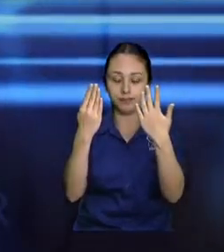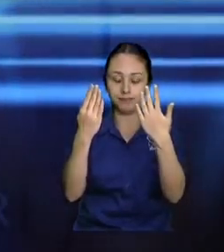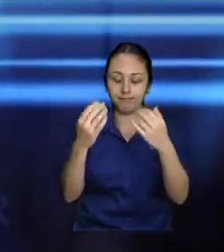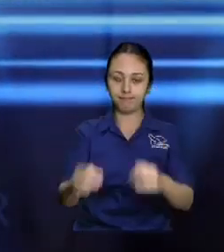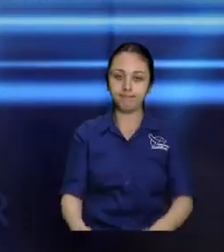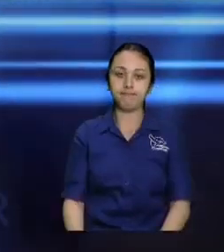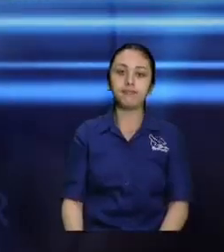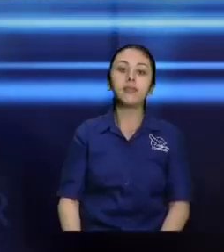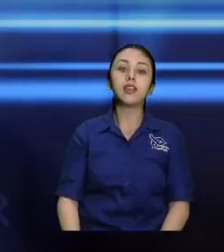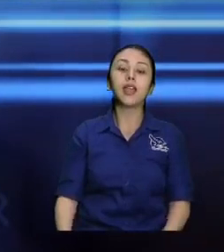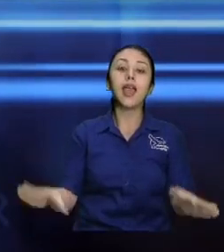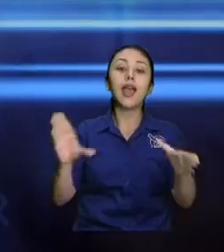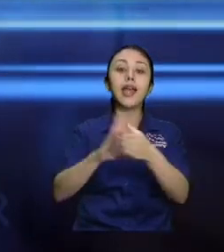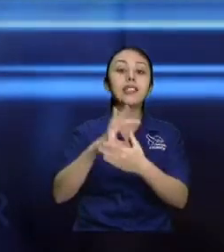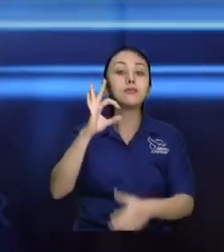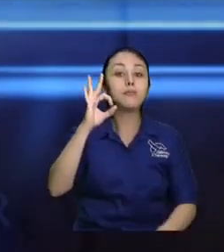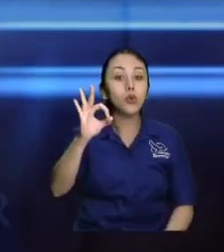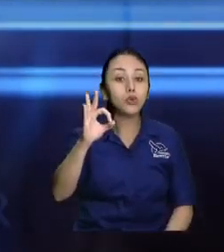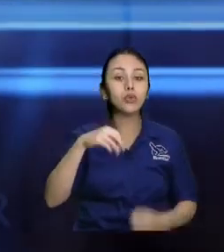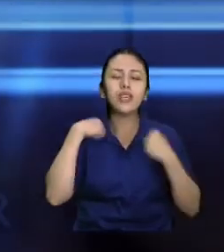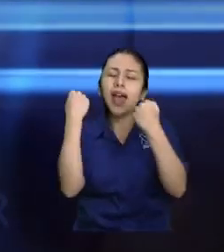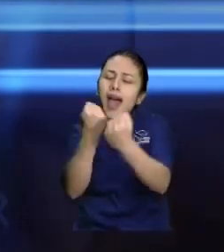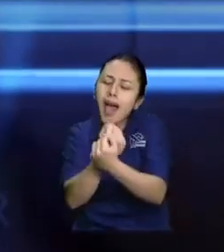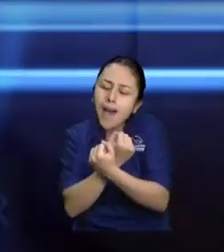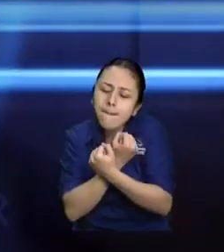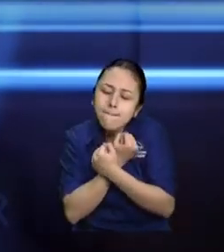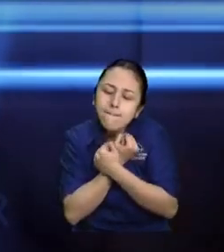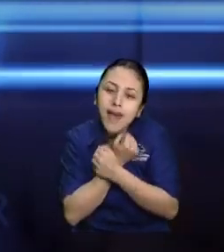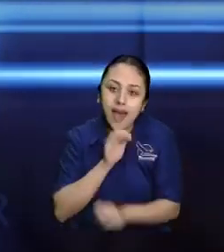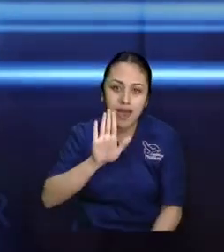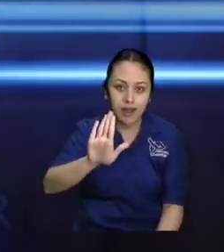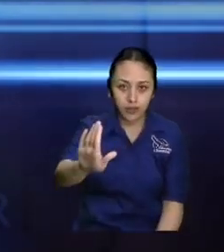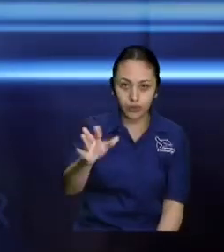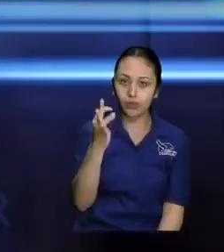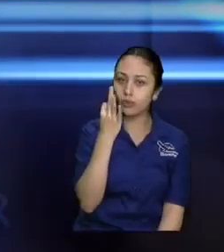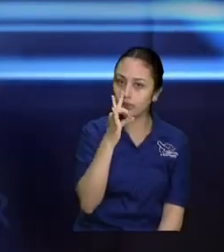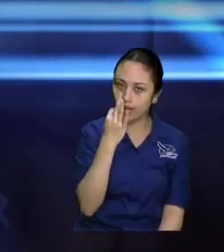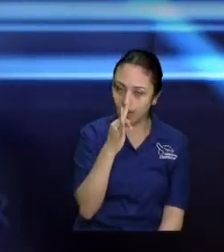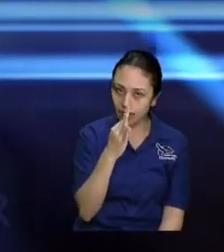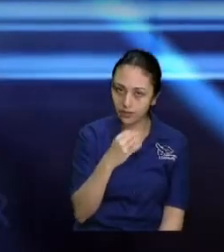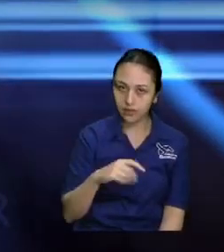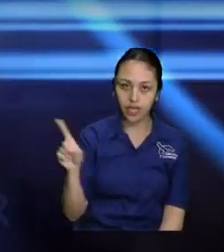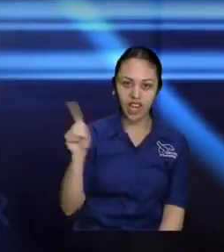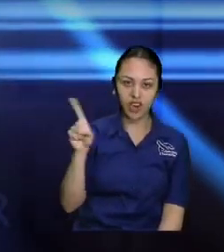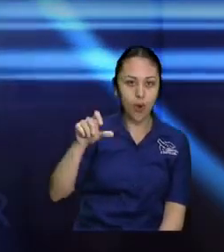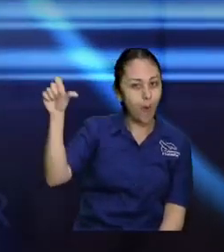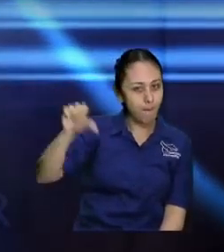amad a vuestras mujeres y no seáis ásperos con ellas.